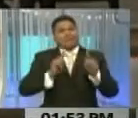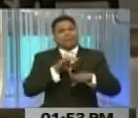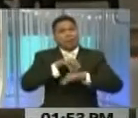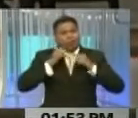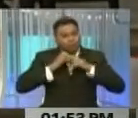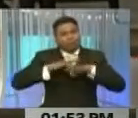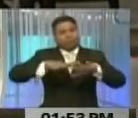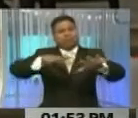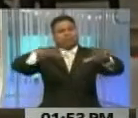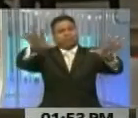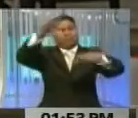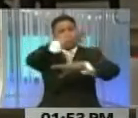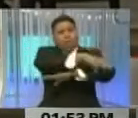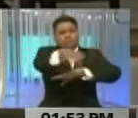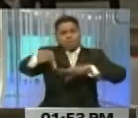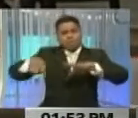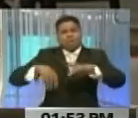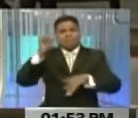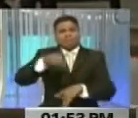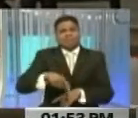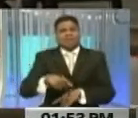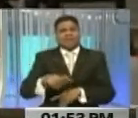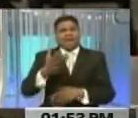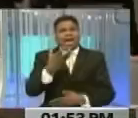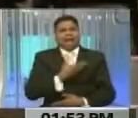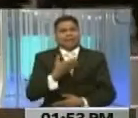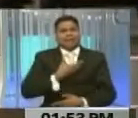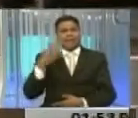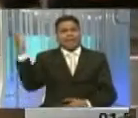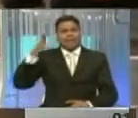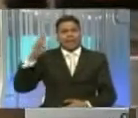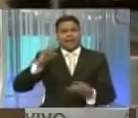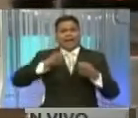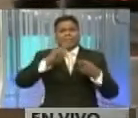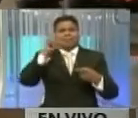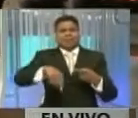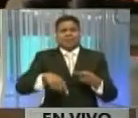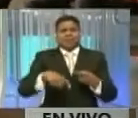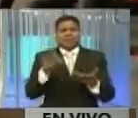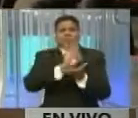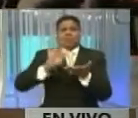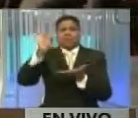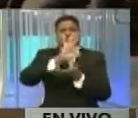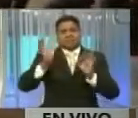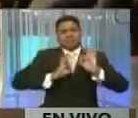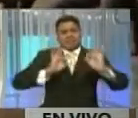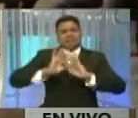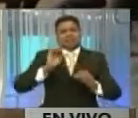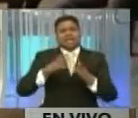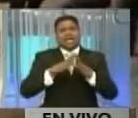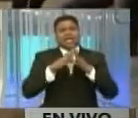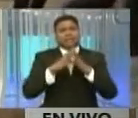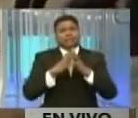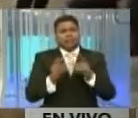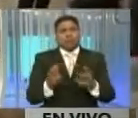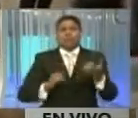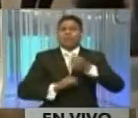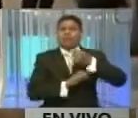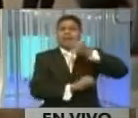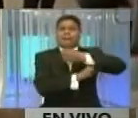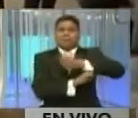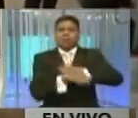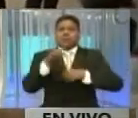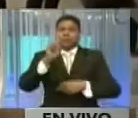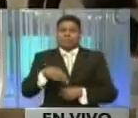la Alcaldía de Caracas, a Fundarte y a todos los que hacen parte de la Red Nacional de Teatro y Circo por el apoyo para